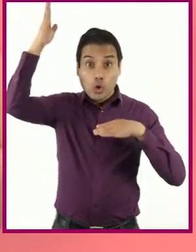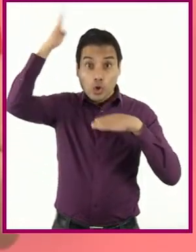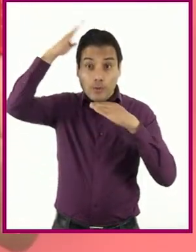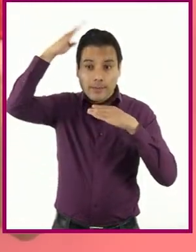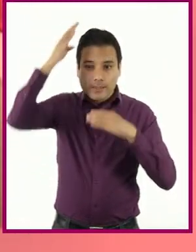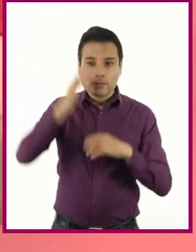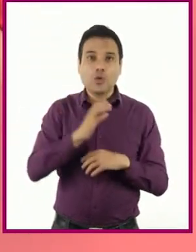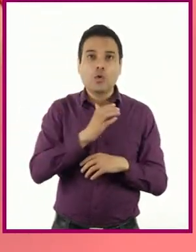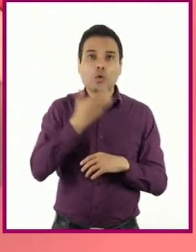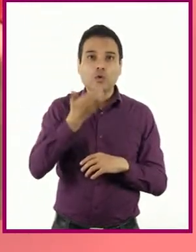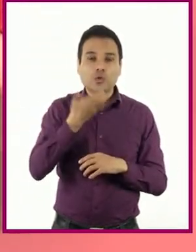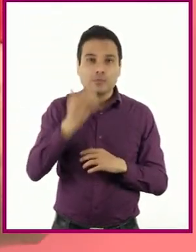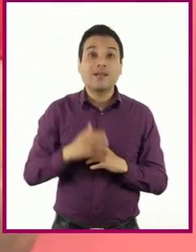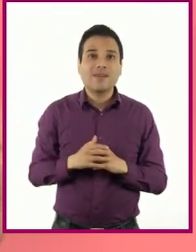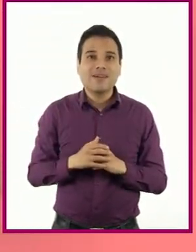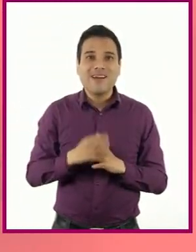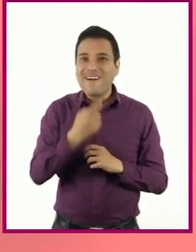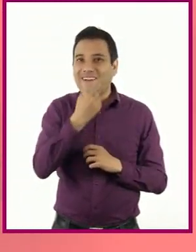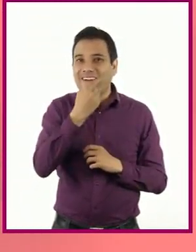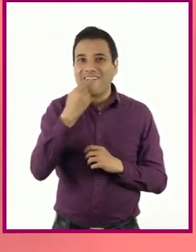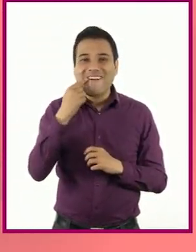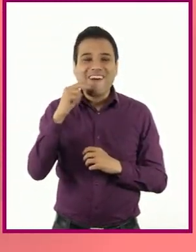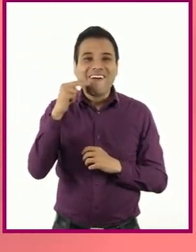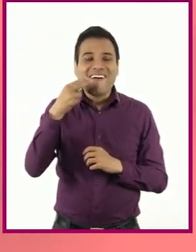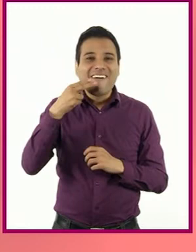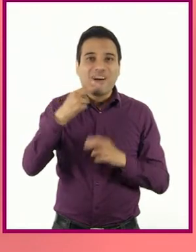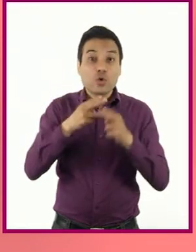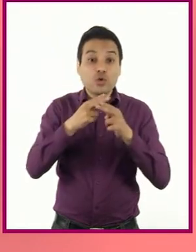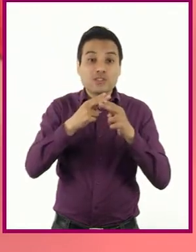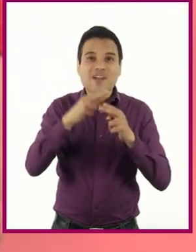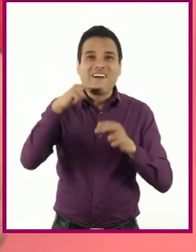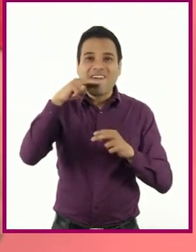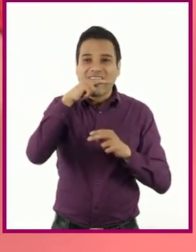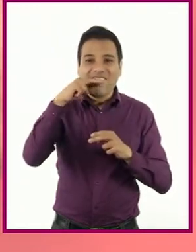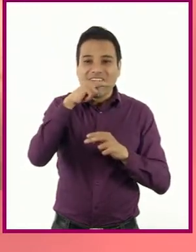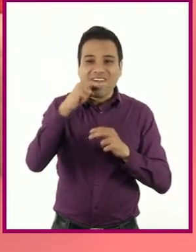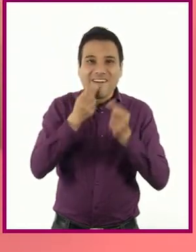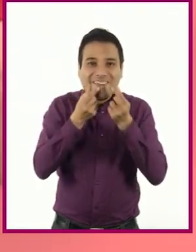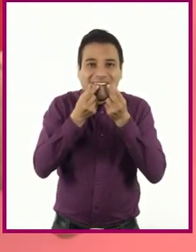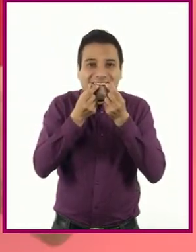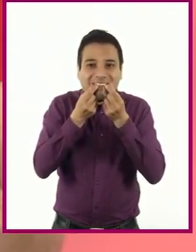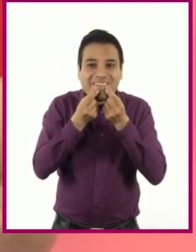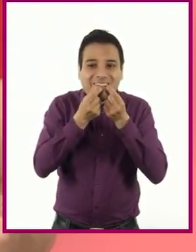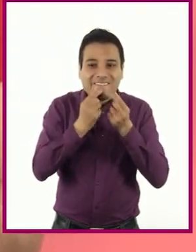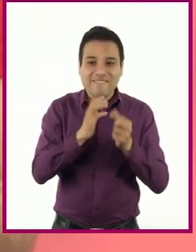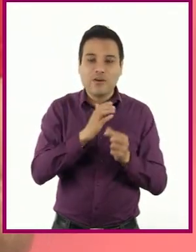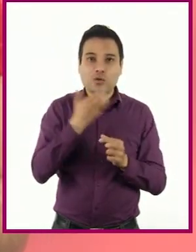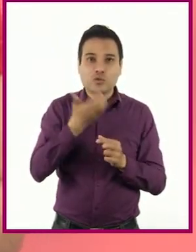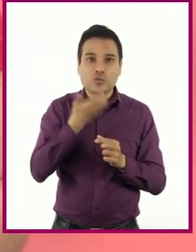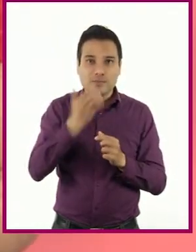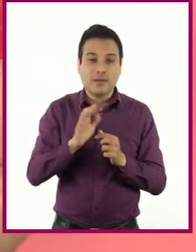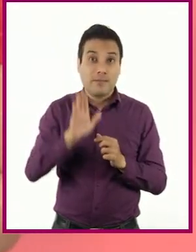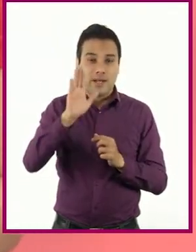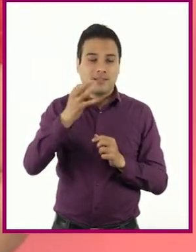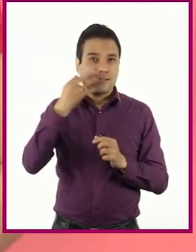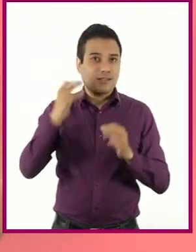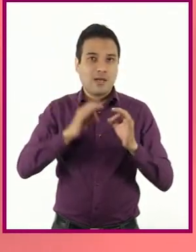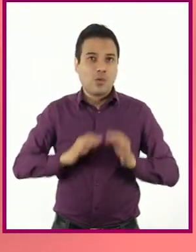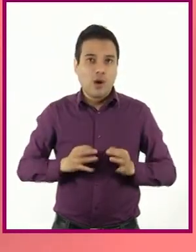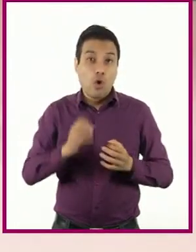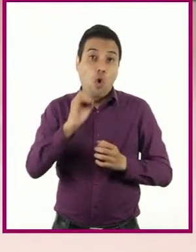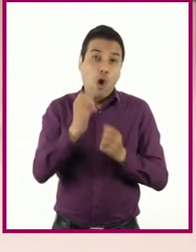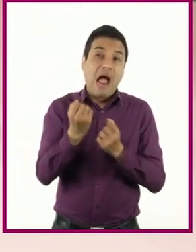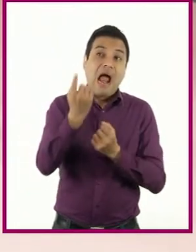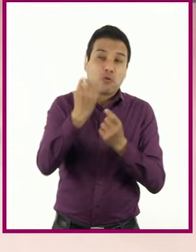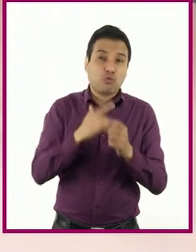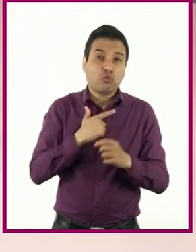para asemejarse al jaguar o mejor conocido como ocelotl. Y entre los mexicas se incrustaban piedras preciosas como la turquesa,